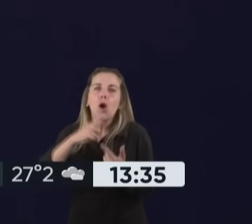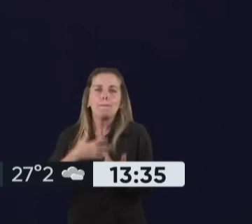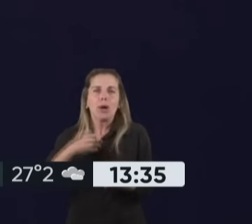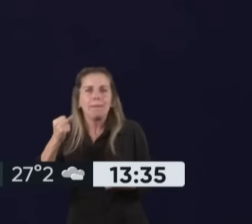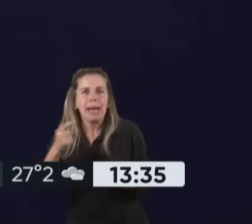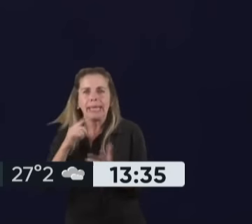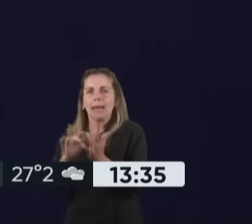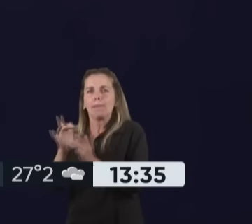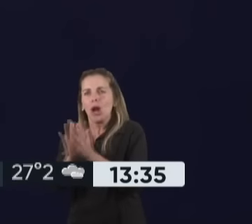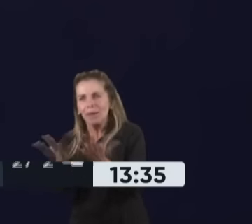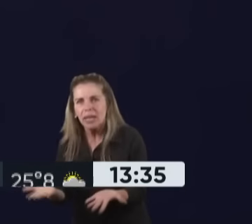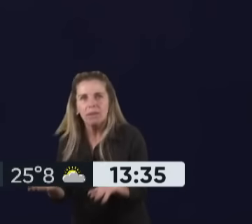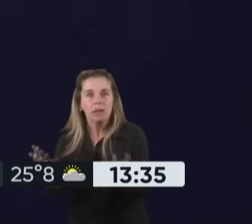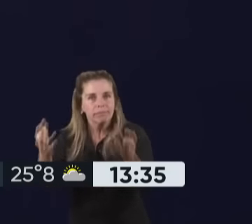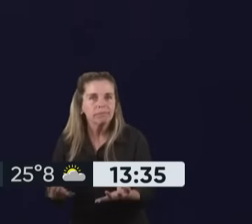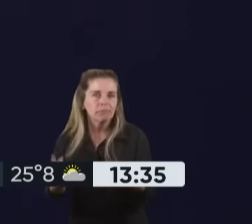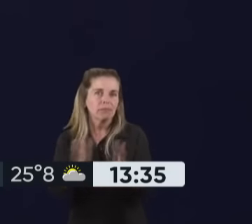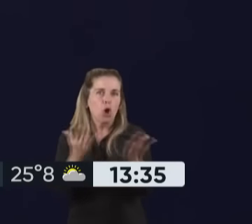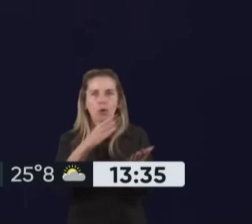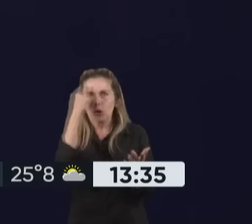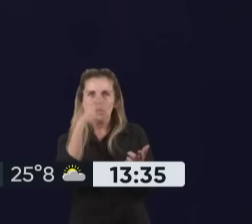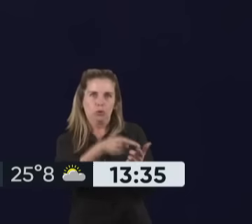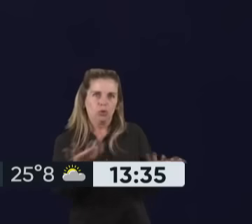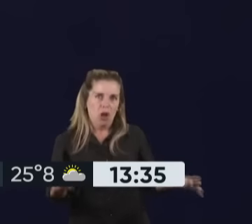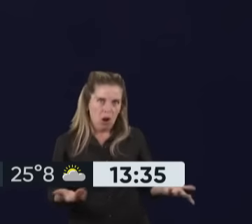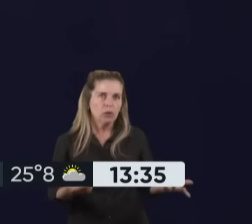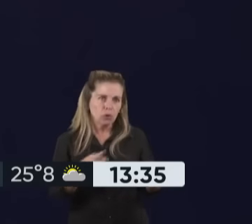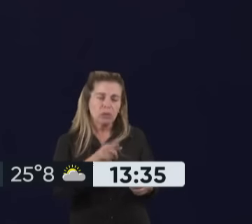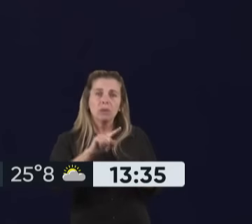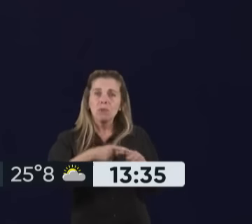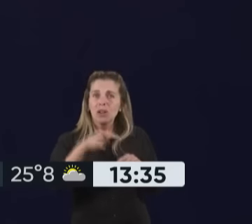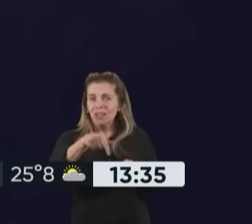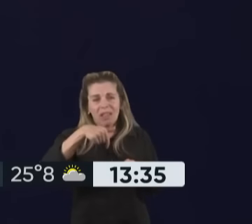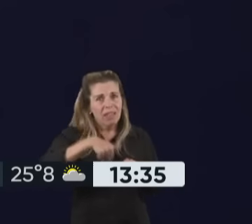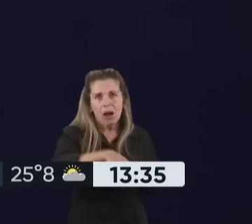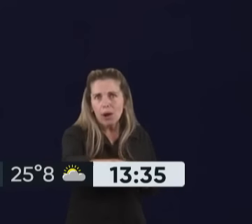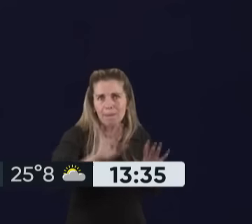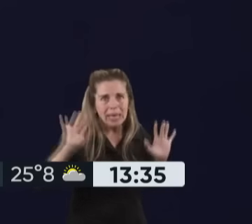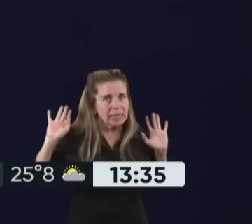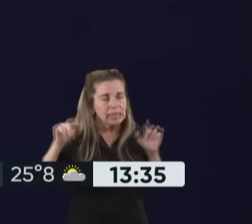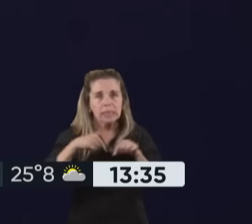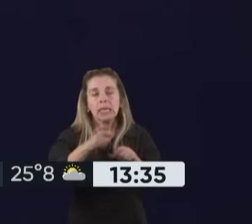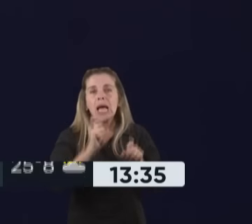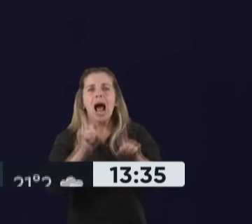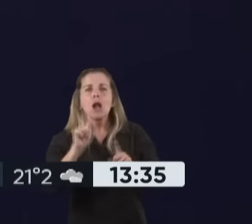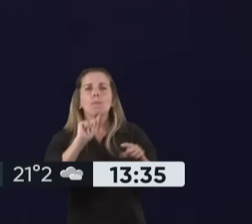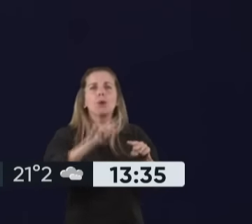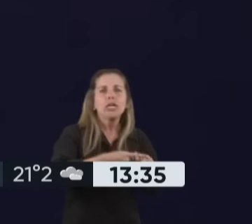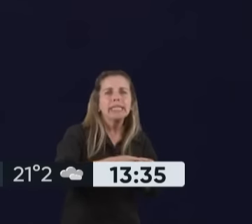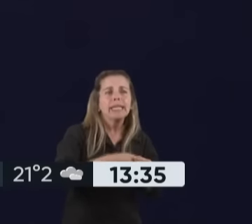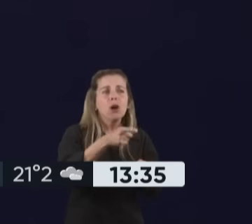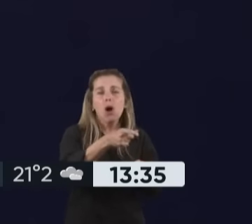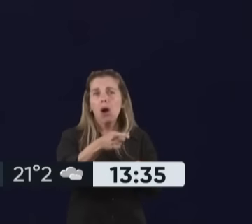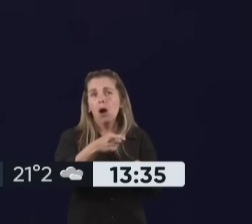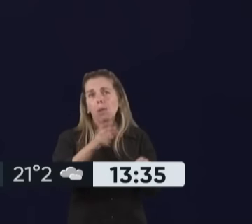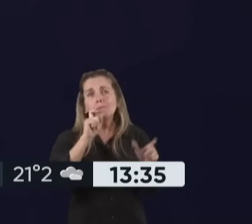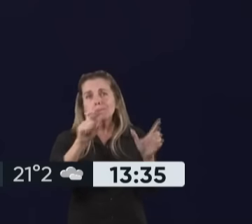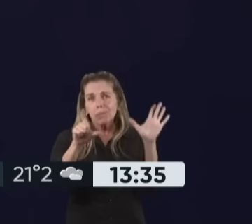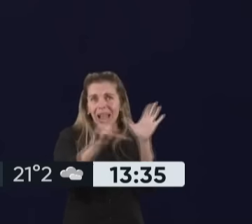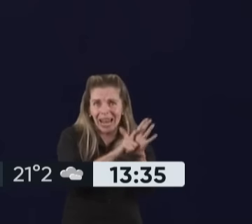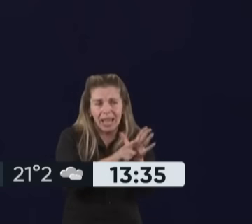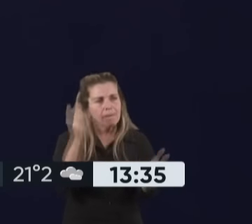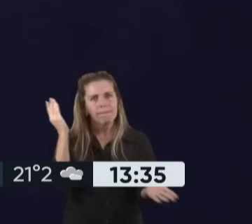cumplir la Constitución y todas sus leyes. Así que a partir de ahora, si un funcionario las hace, las va a pagar